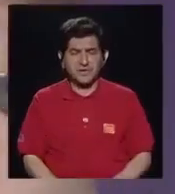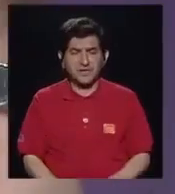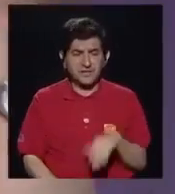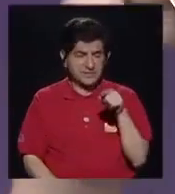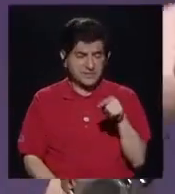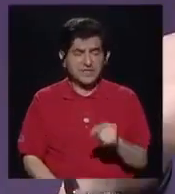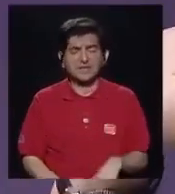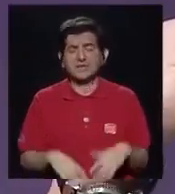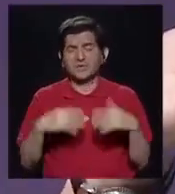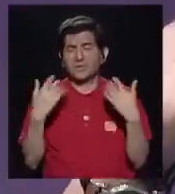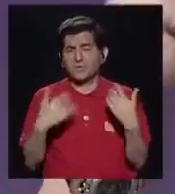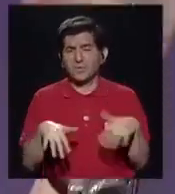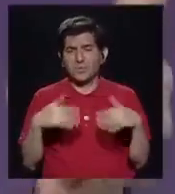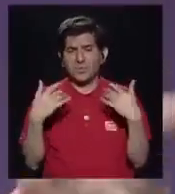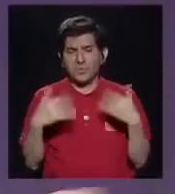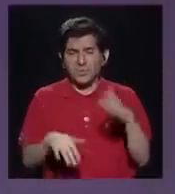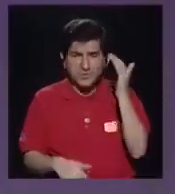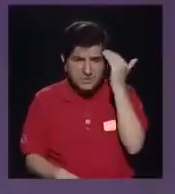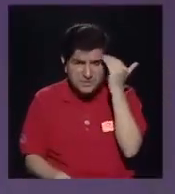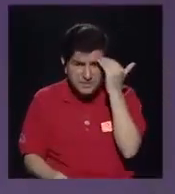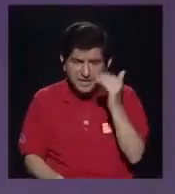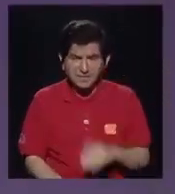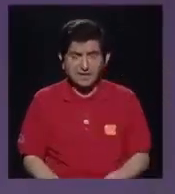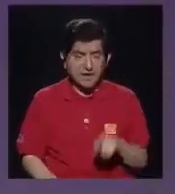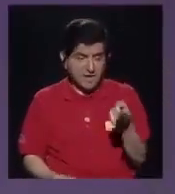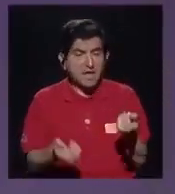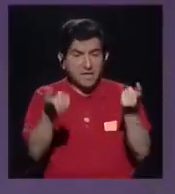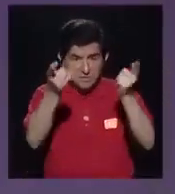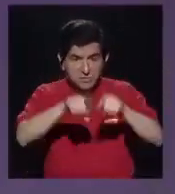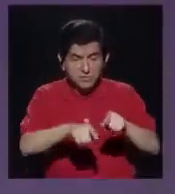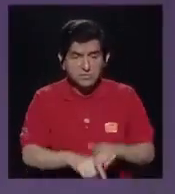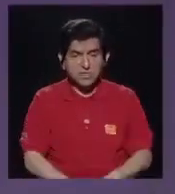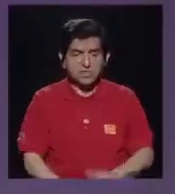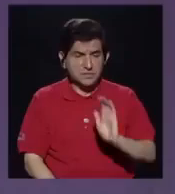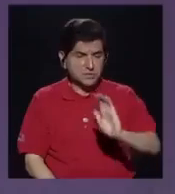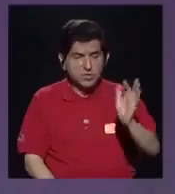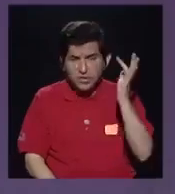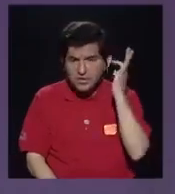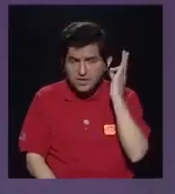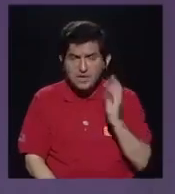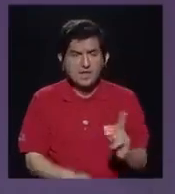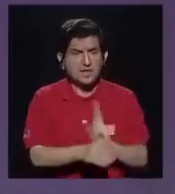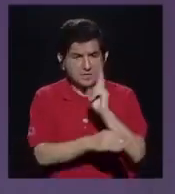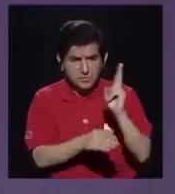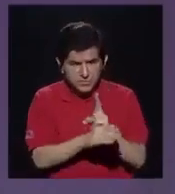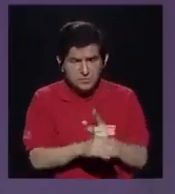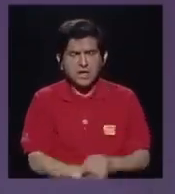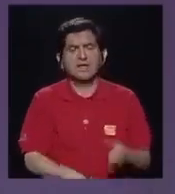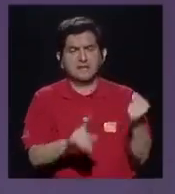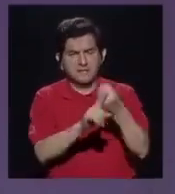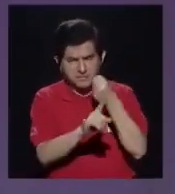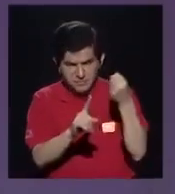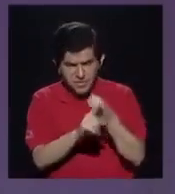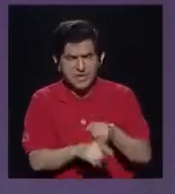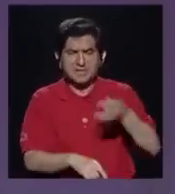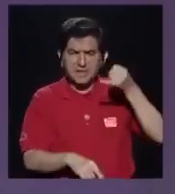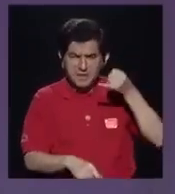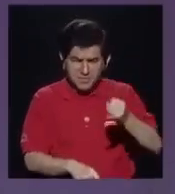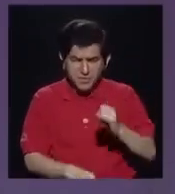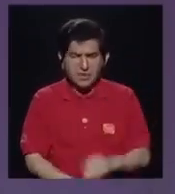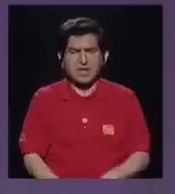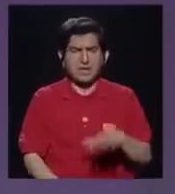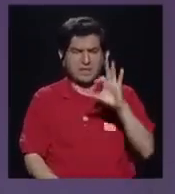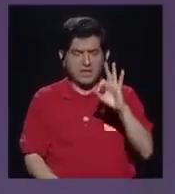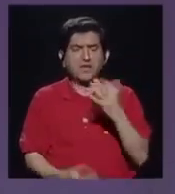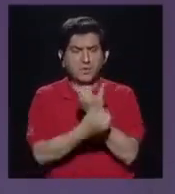daño enorme saber que eso podía pasar que esas niñas estaban siendo usadas violentadas violadas las nueve